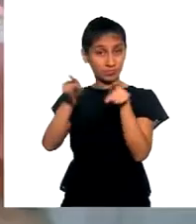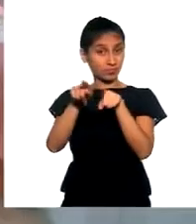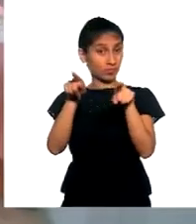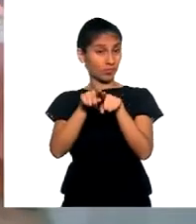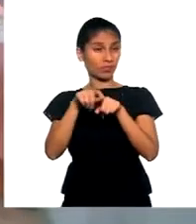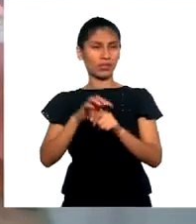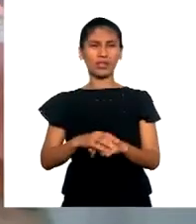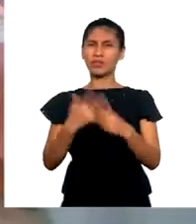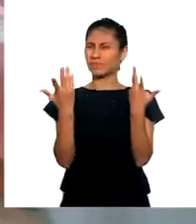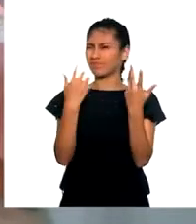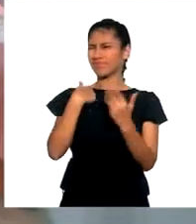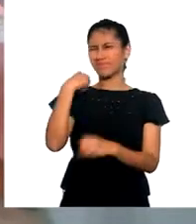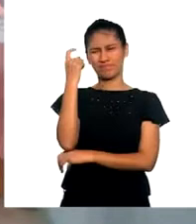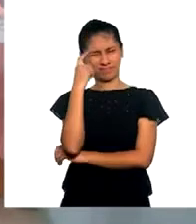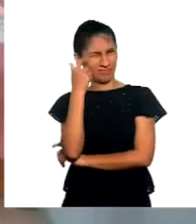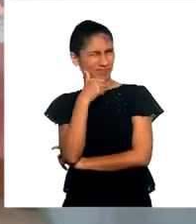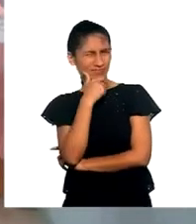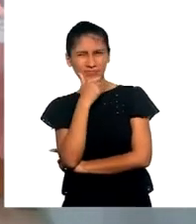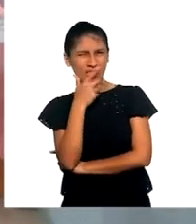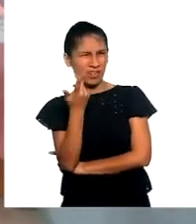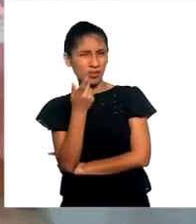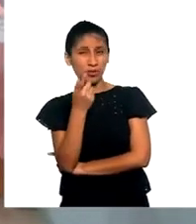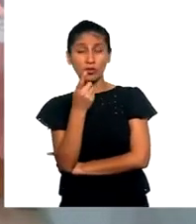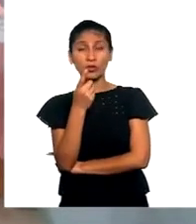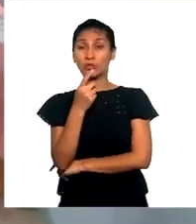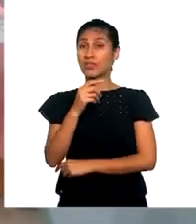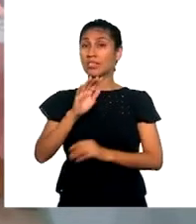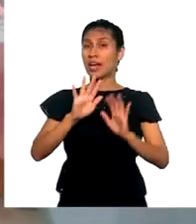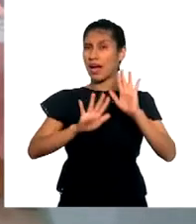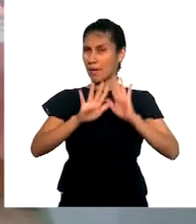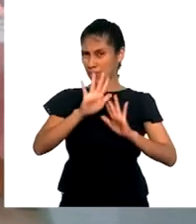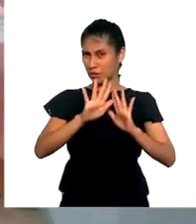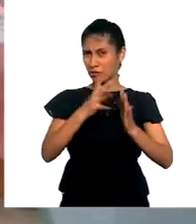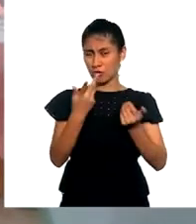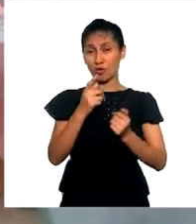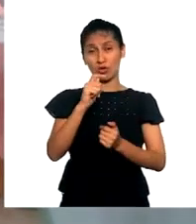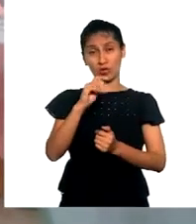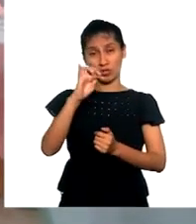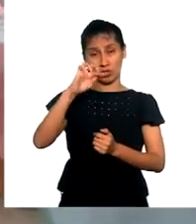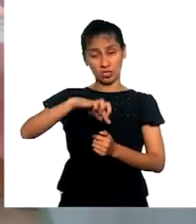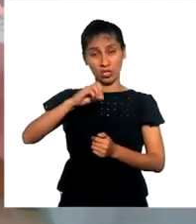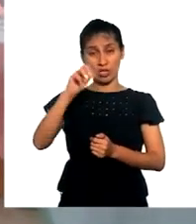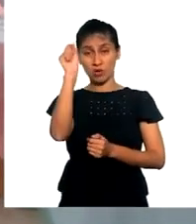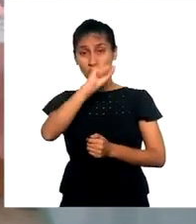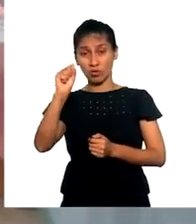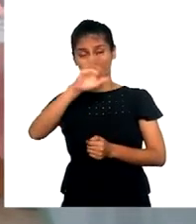me quedé pensando en los tipos de gastos que podríamos reducir